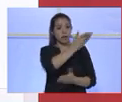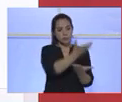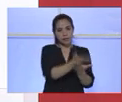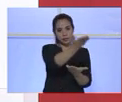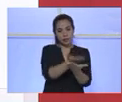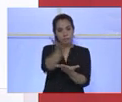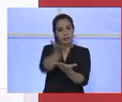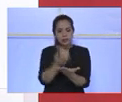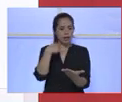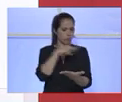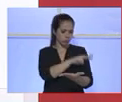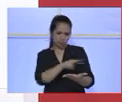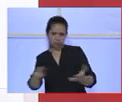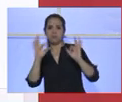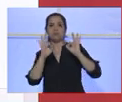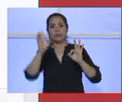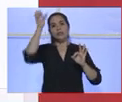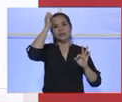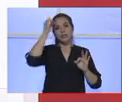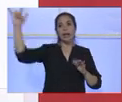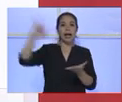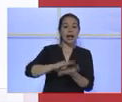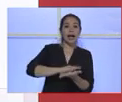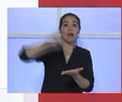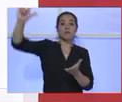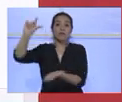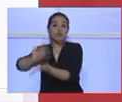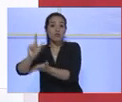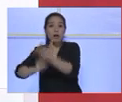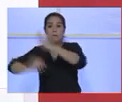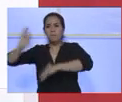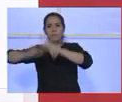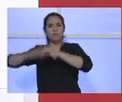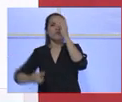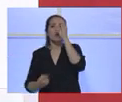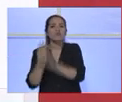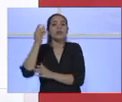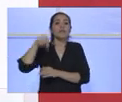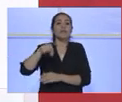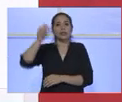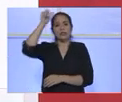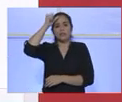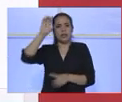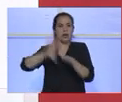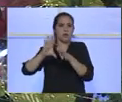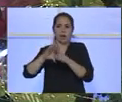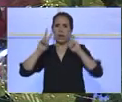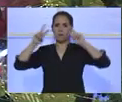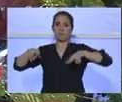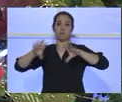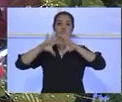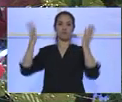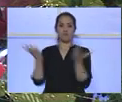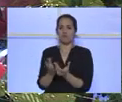aeropuerto moderno que esté a la altura hoy de la contemporaneidad y que realmente sea un símbolo de Paraguay. Eso es lo que queremos. Estamos